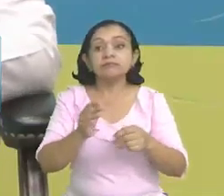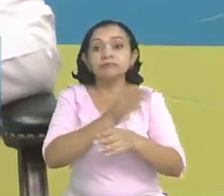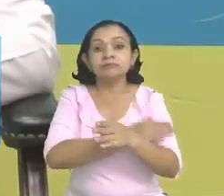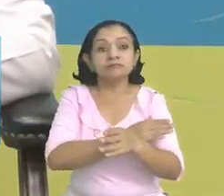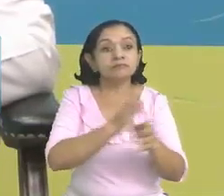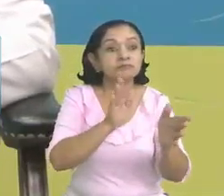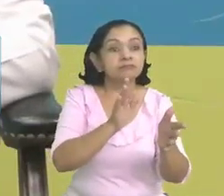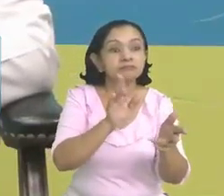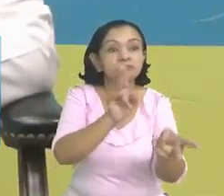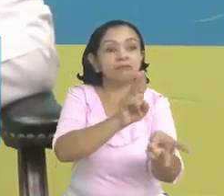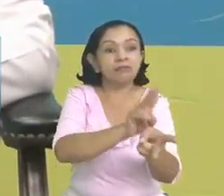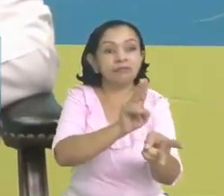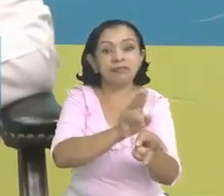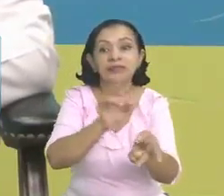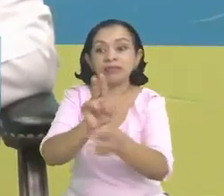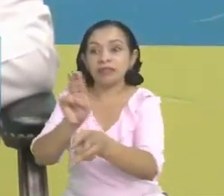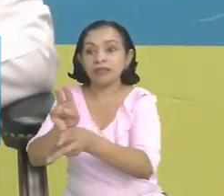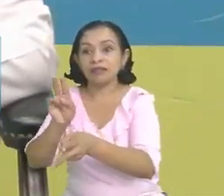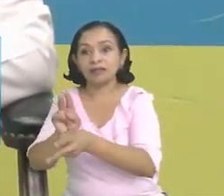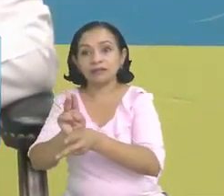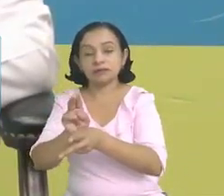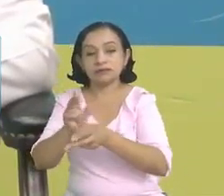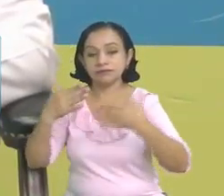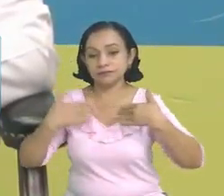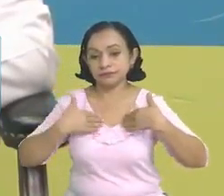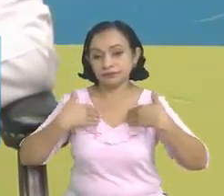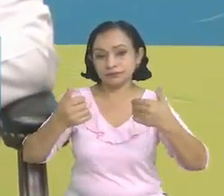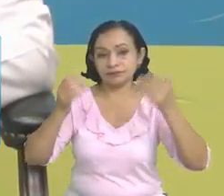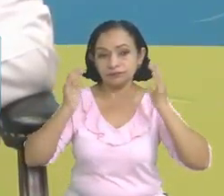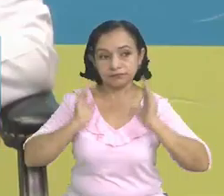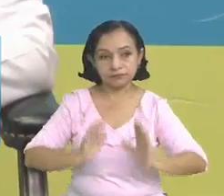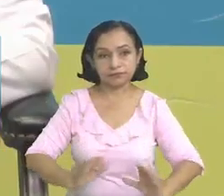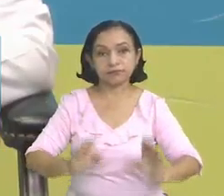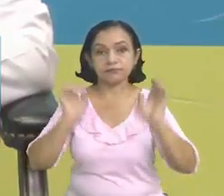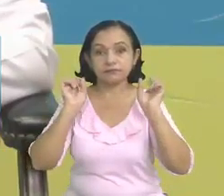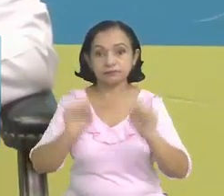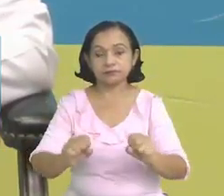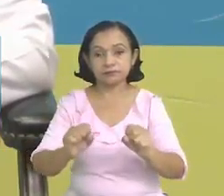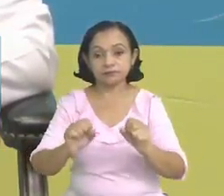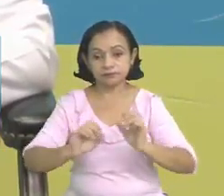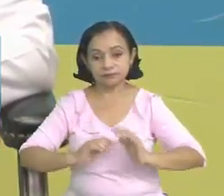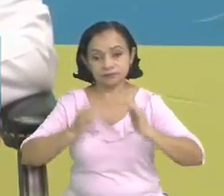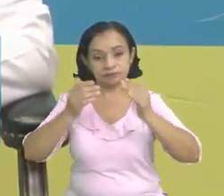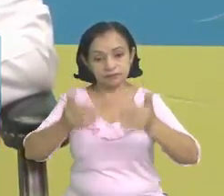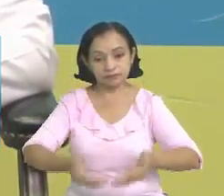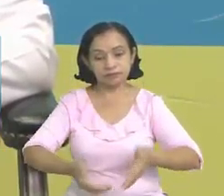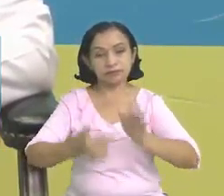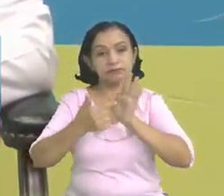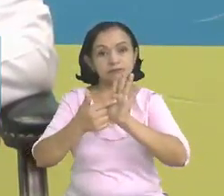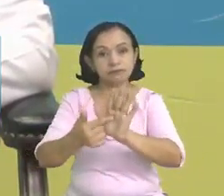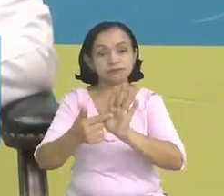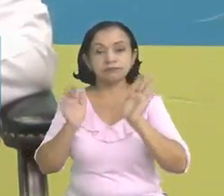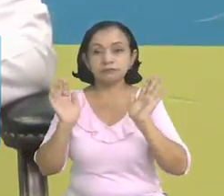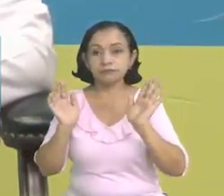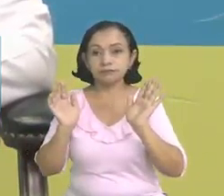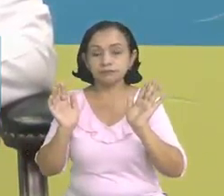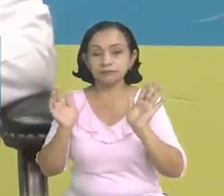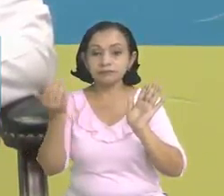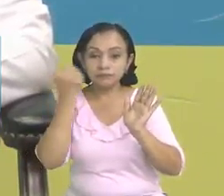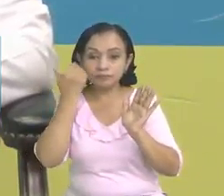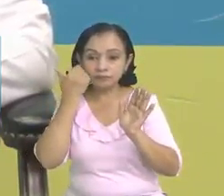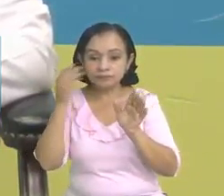a tomar una relación que puede poner en riesgo su salud o que puede adelantar un embarazo, por ejemplo, o una enfermedad de